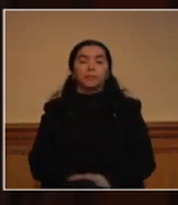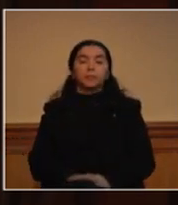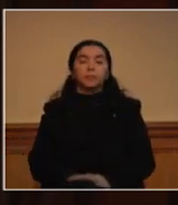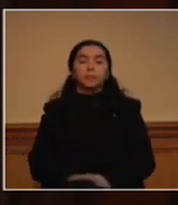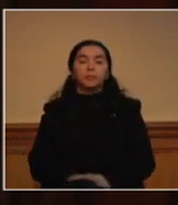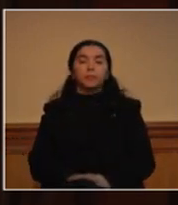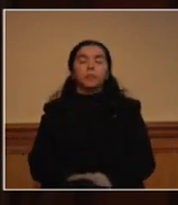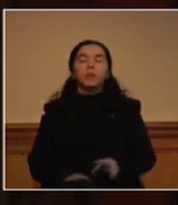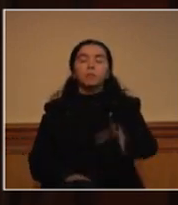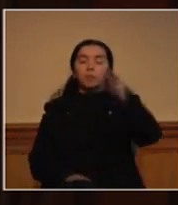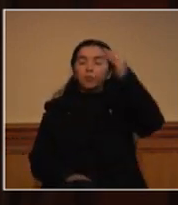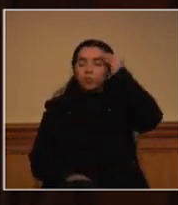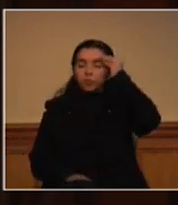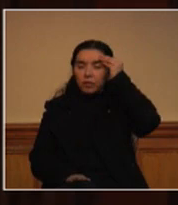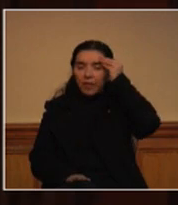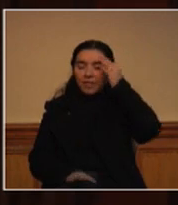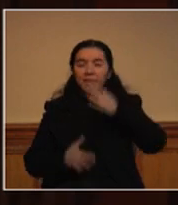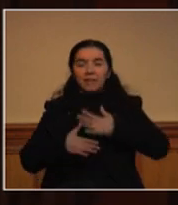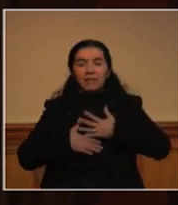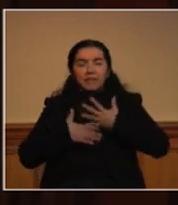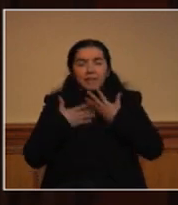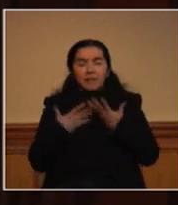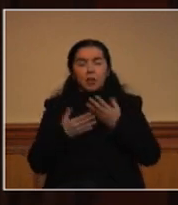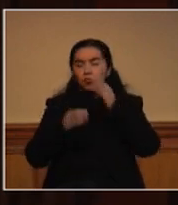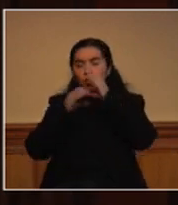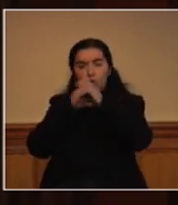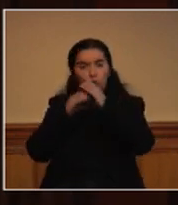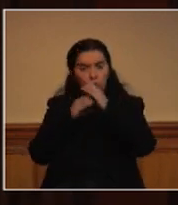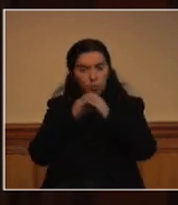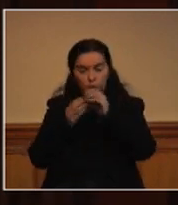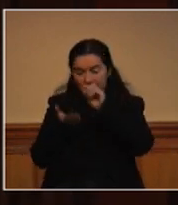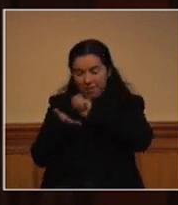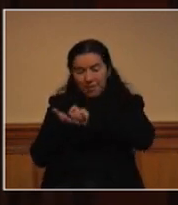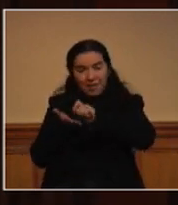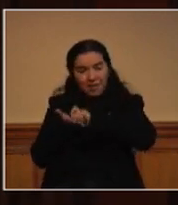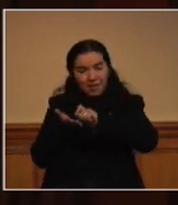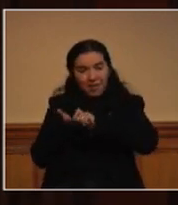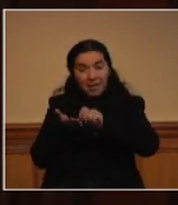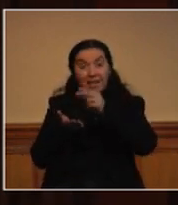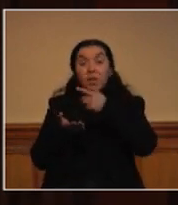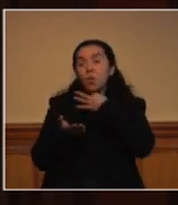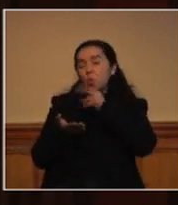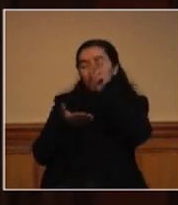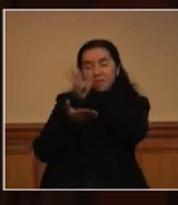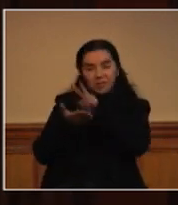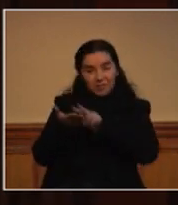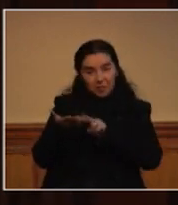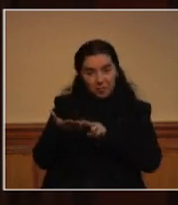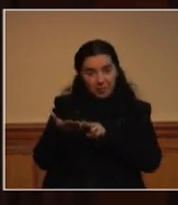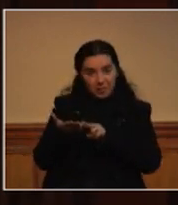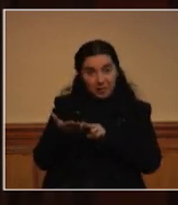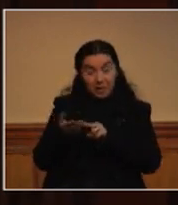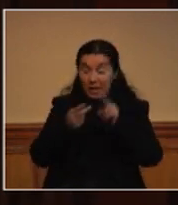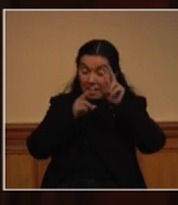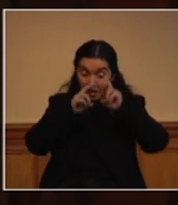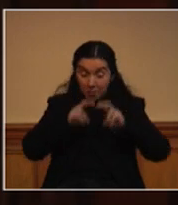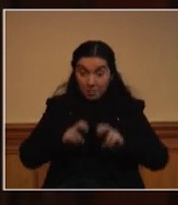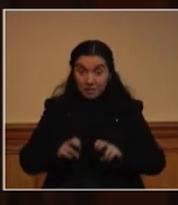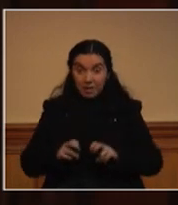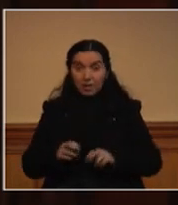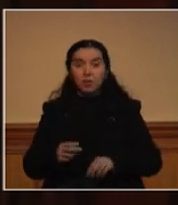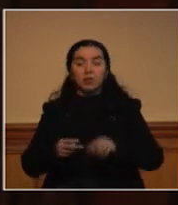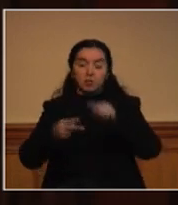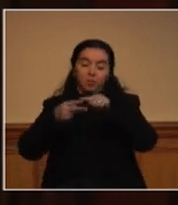La toma de conciencia del sentido comunicativo de la escritura y el gusto por la lectura, según la investigación, son